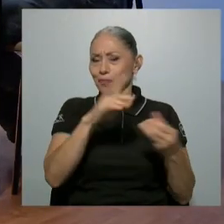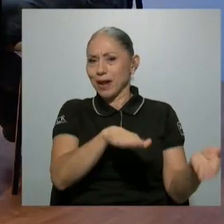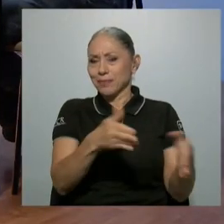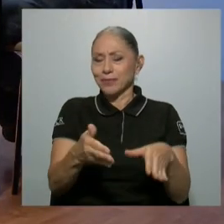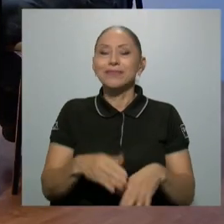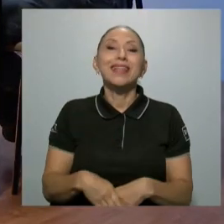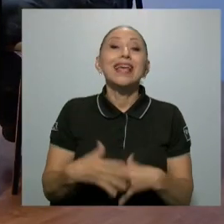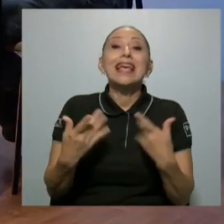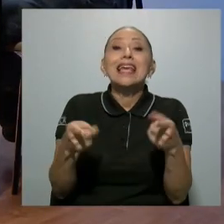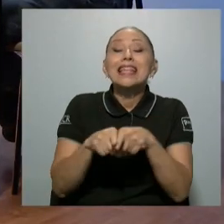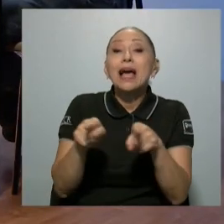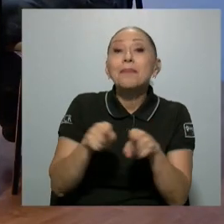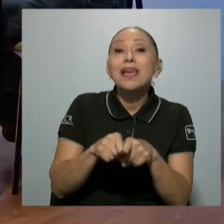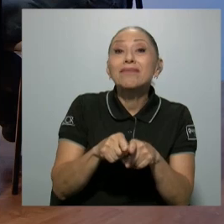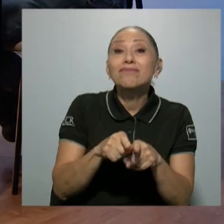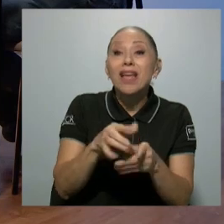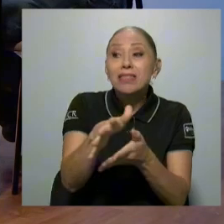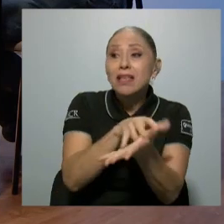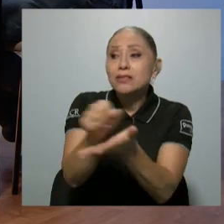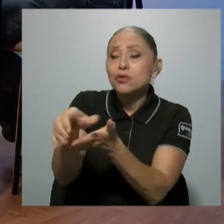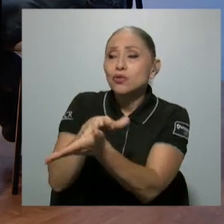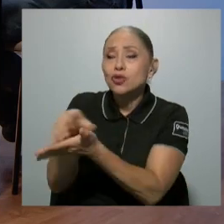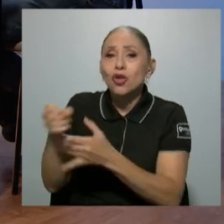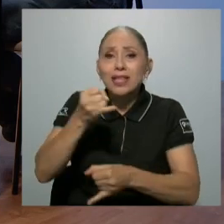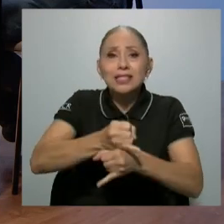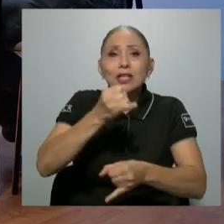Y la destrucción de instituciones. Sí. Es decir,